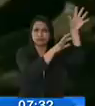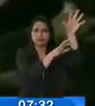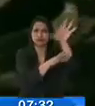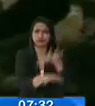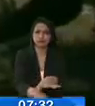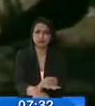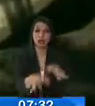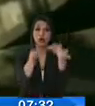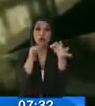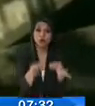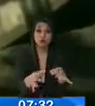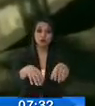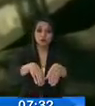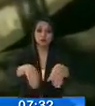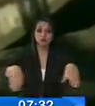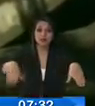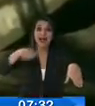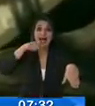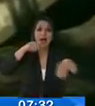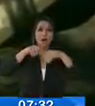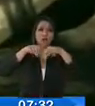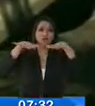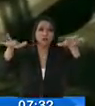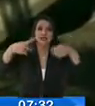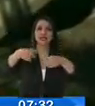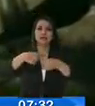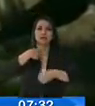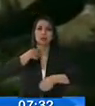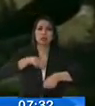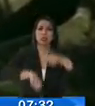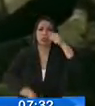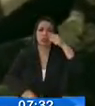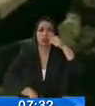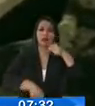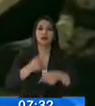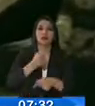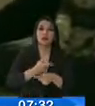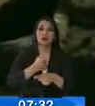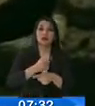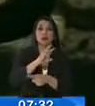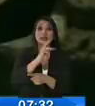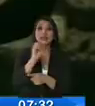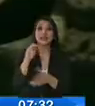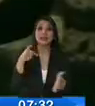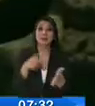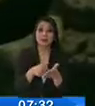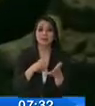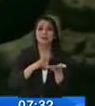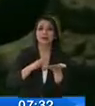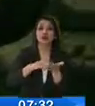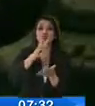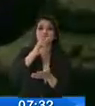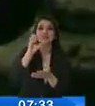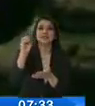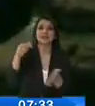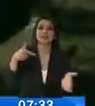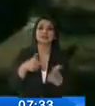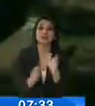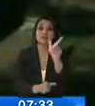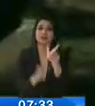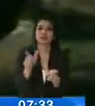potable se vio afectada y atrás de eso más de 60 mil personas o 600 mil personas se encuentran sin abastecimiento